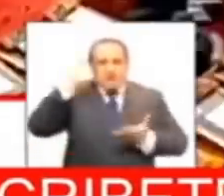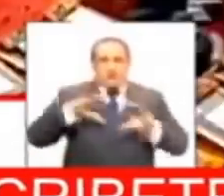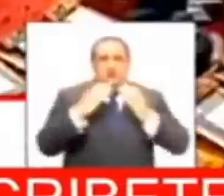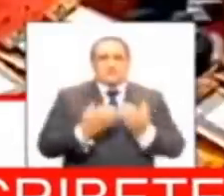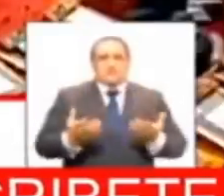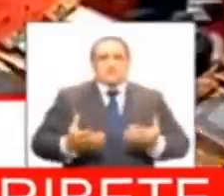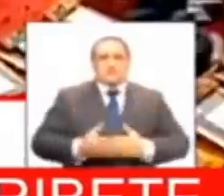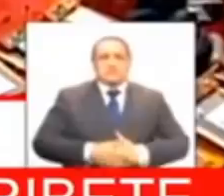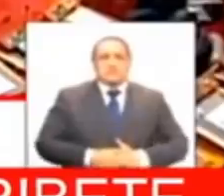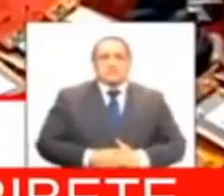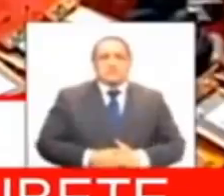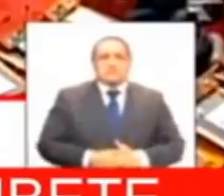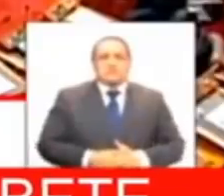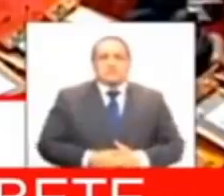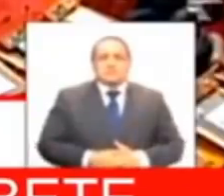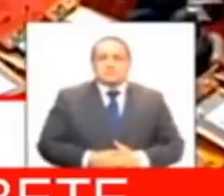Gracias.